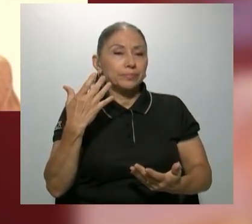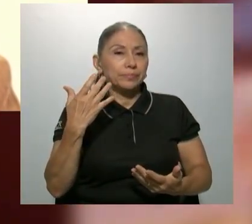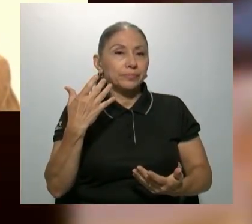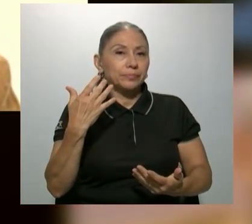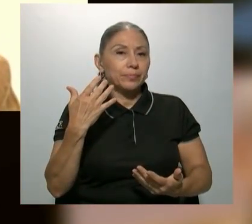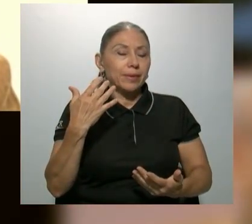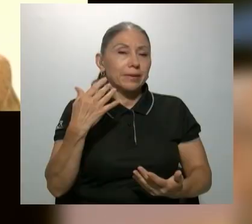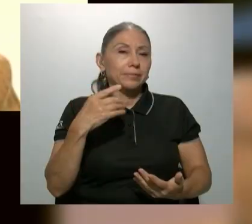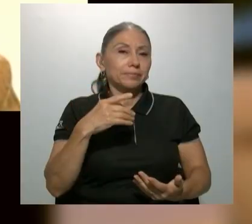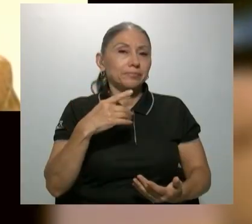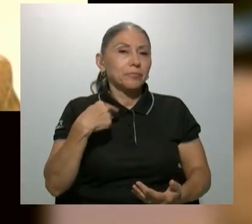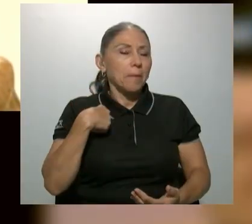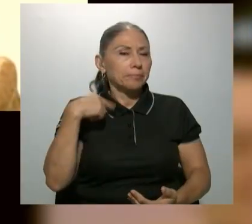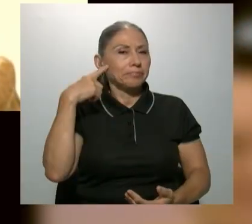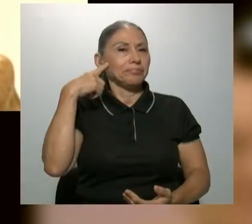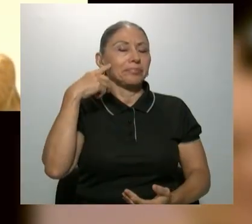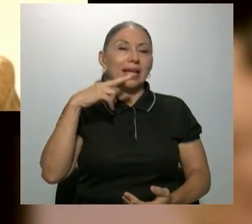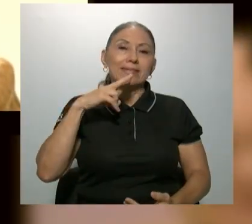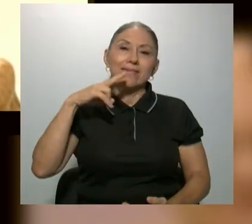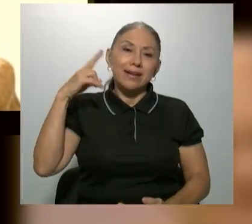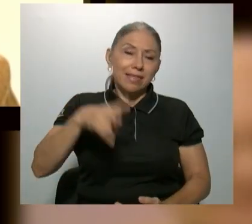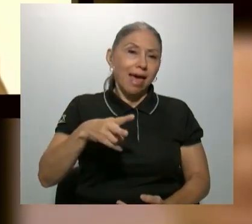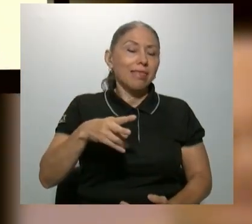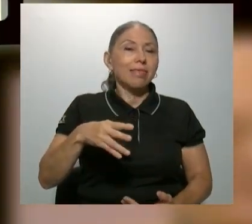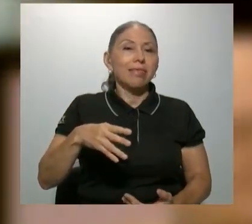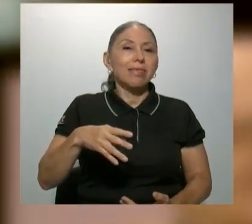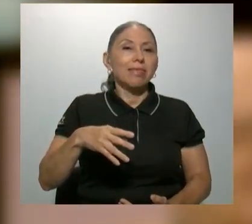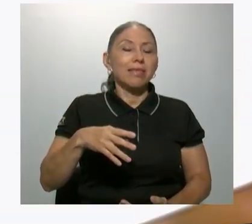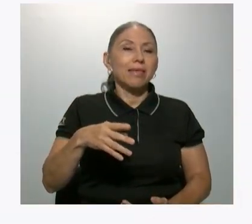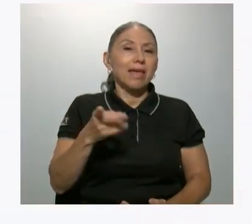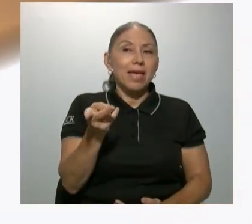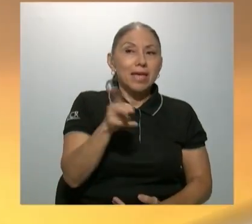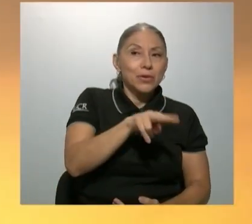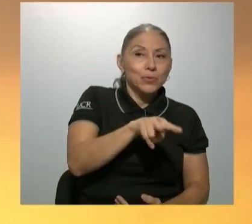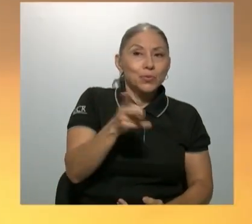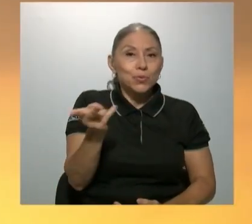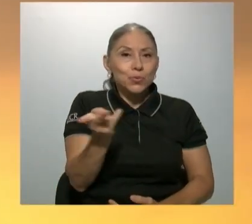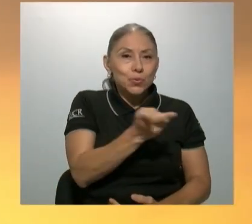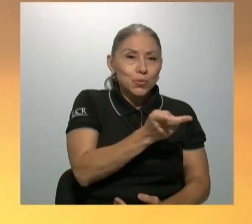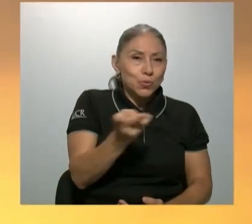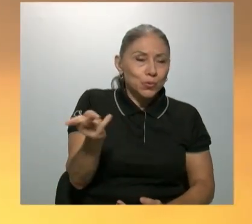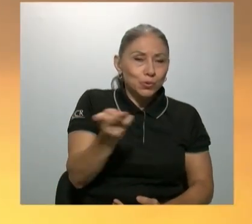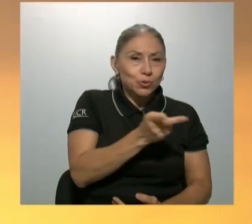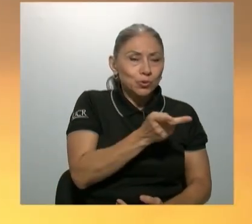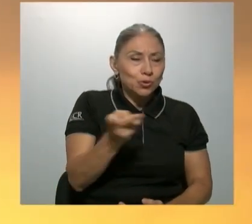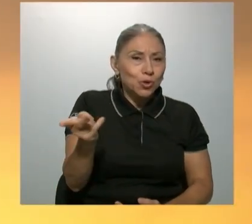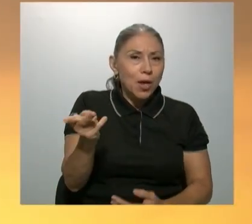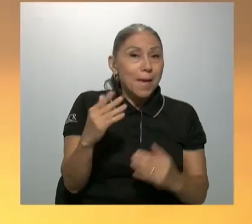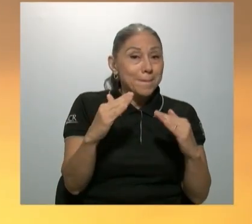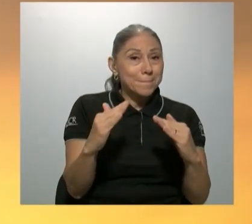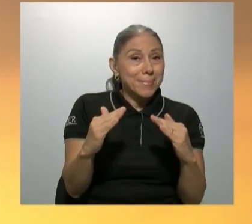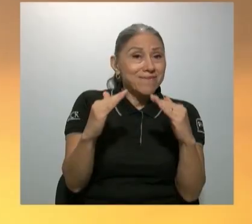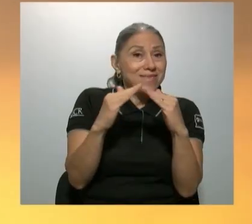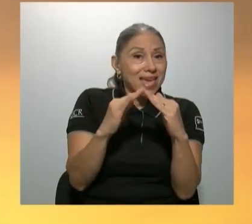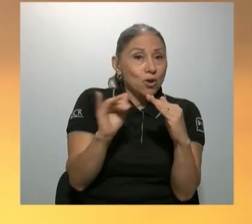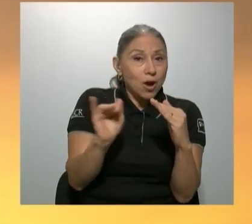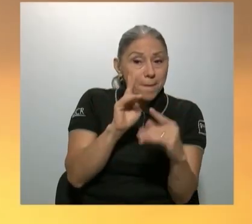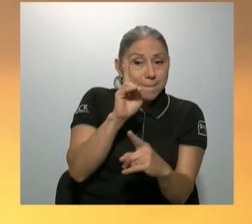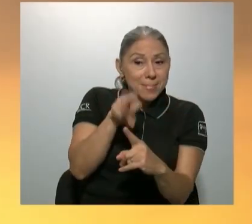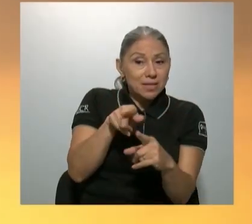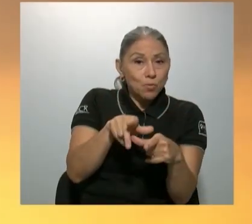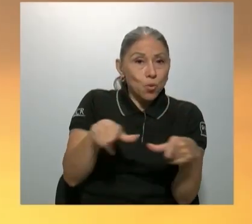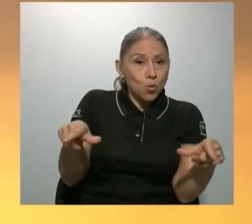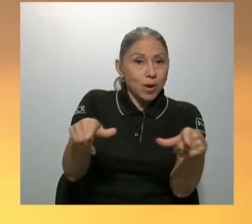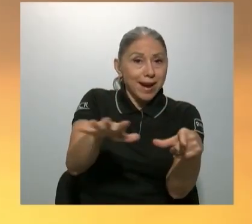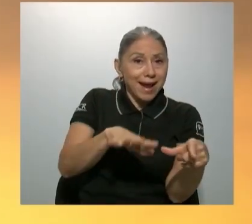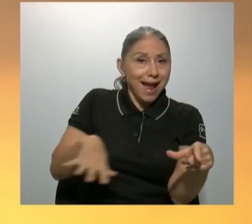en realidad vivieron en esa misma cuadra donde vivía la familia